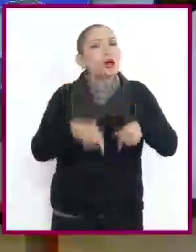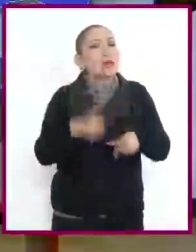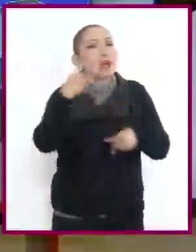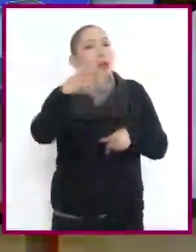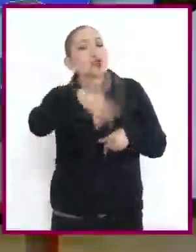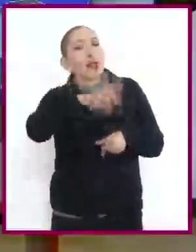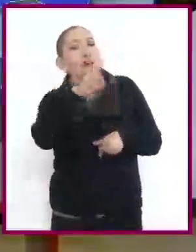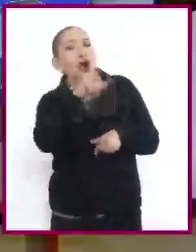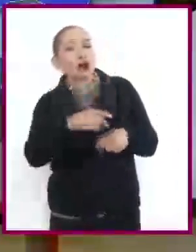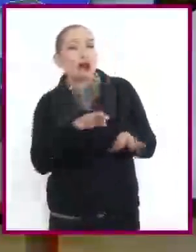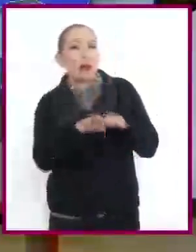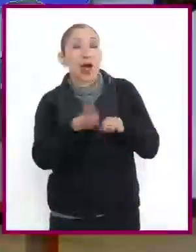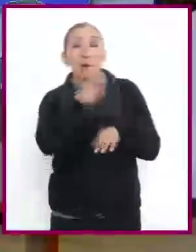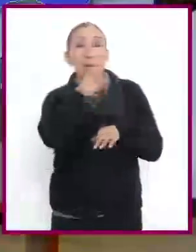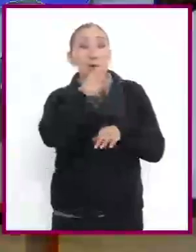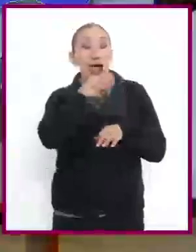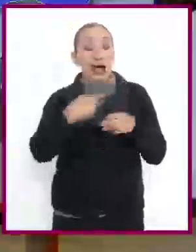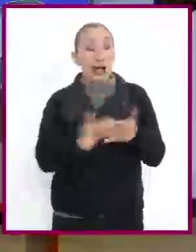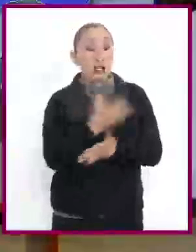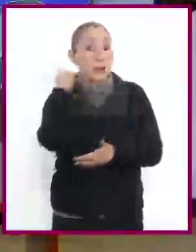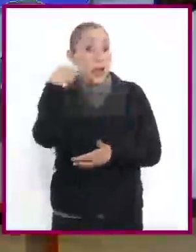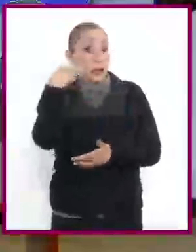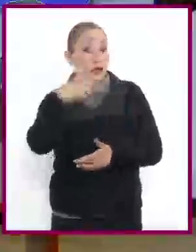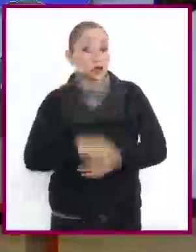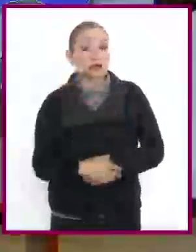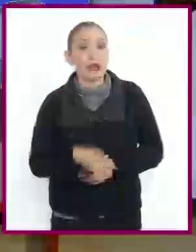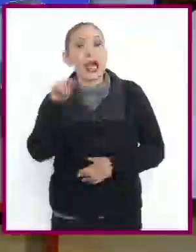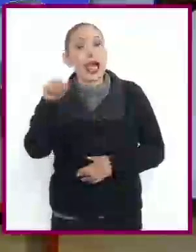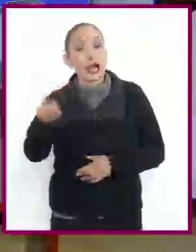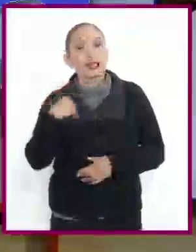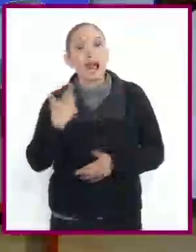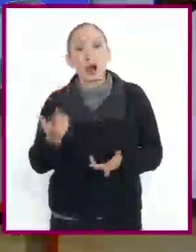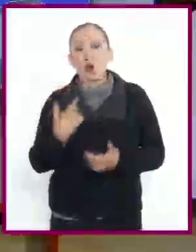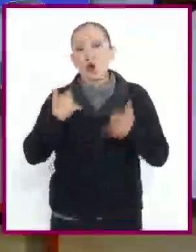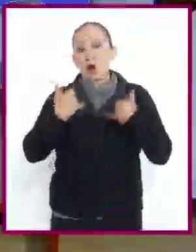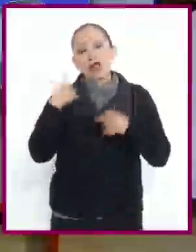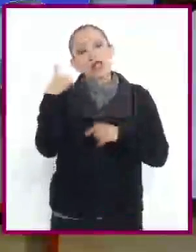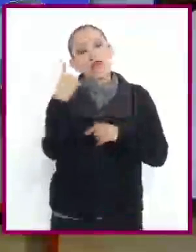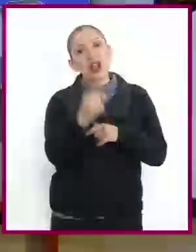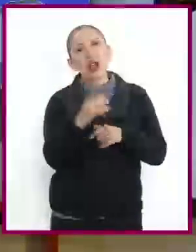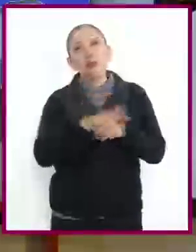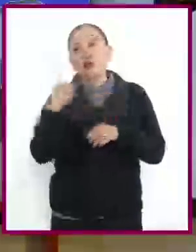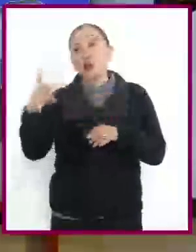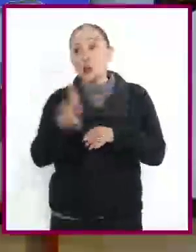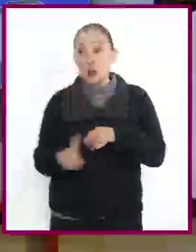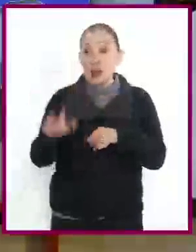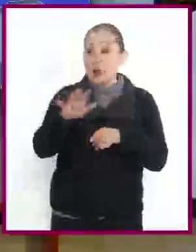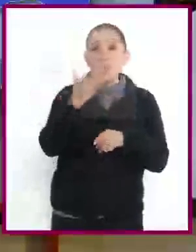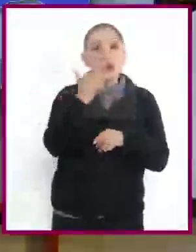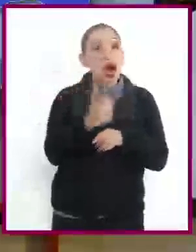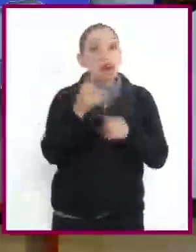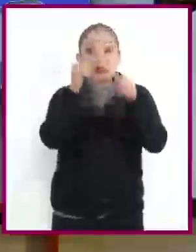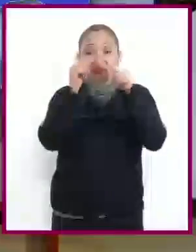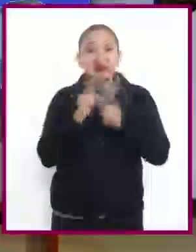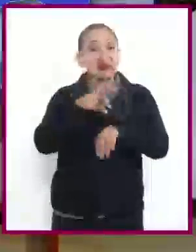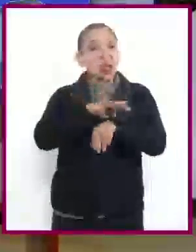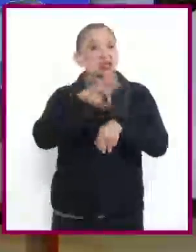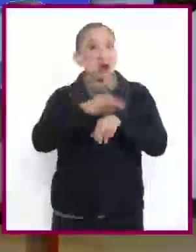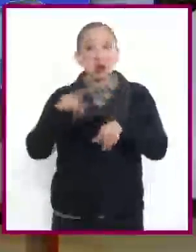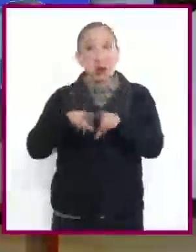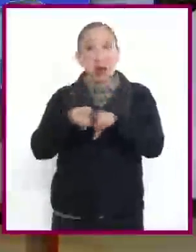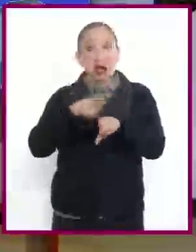Hola, ¿cómo están? Hoy quiero contarles un poco de mi historia. Pertenezco a una familia de migrantes. Mi papá es